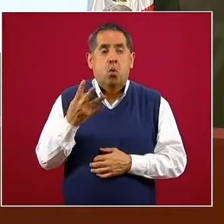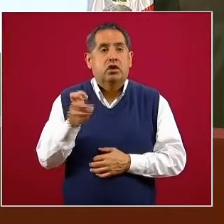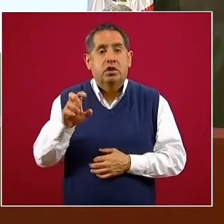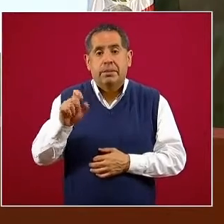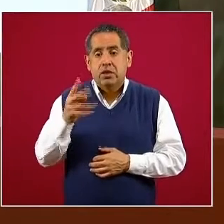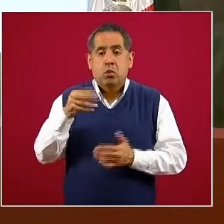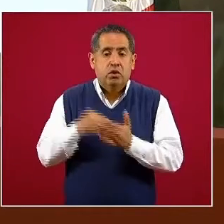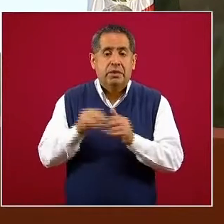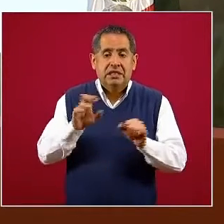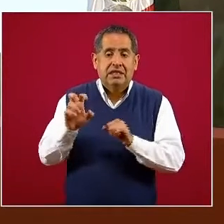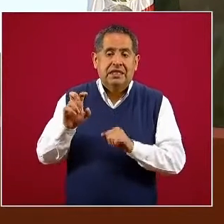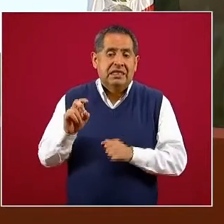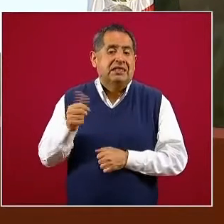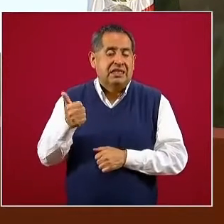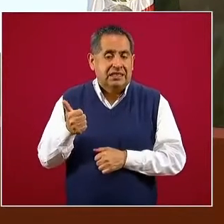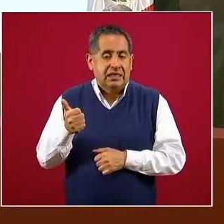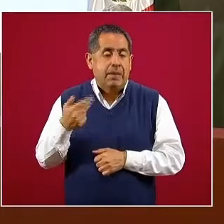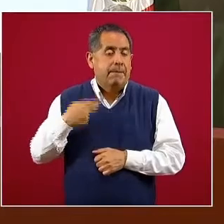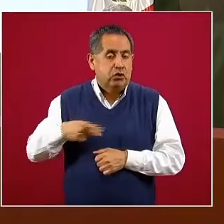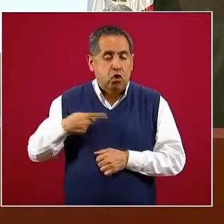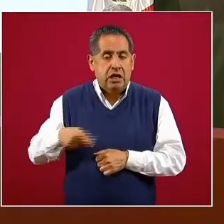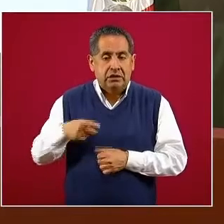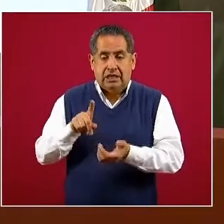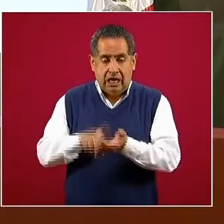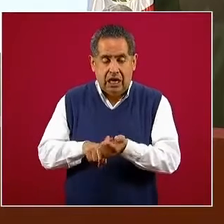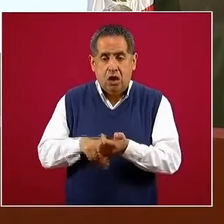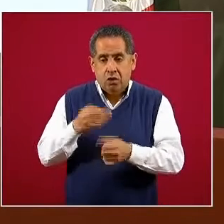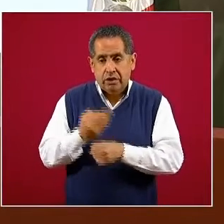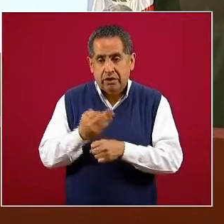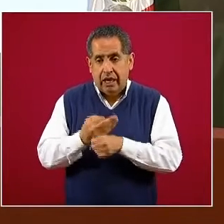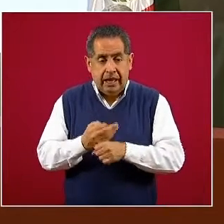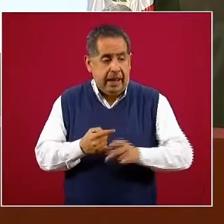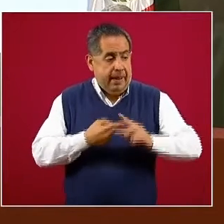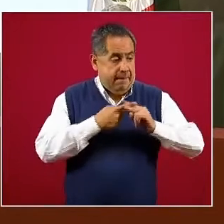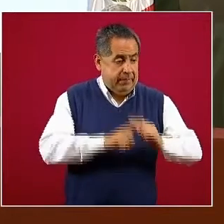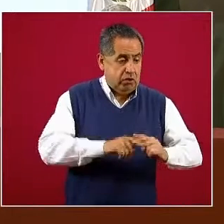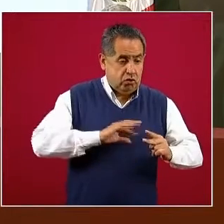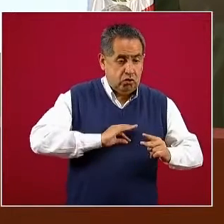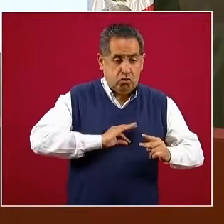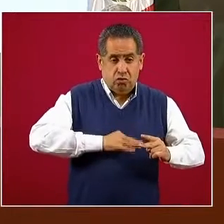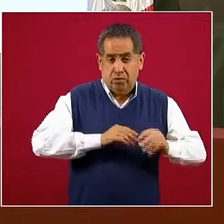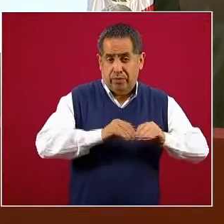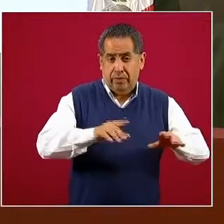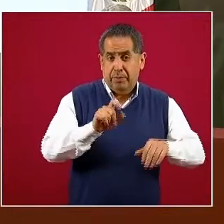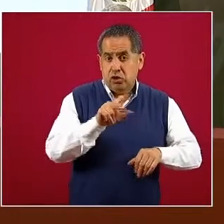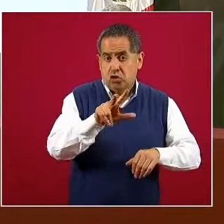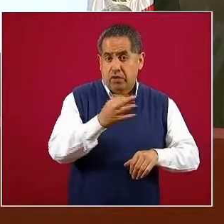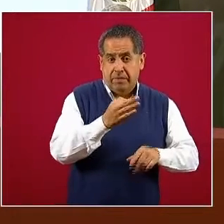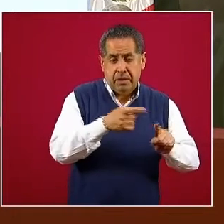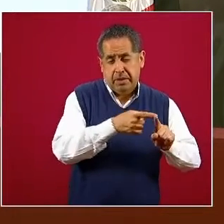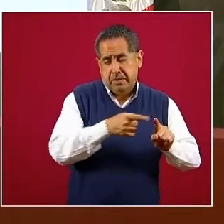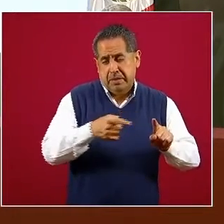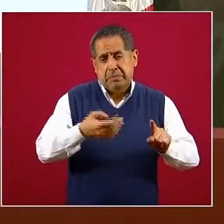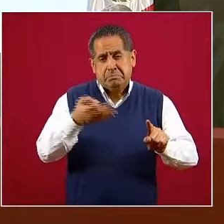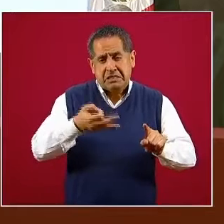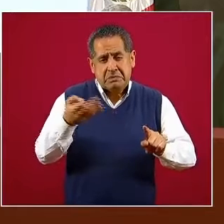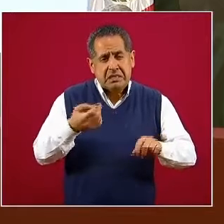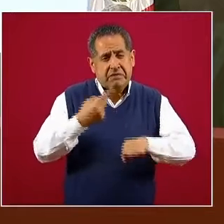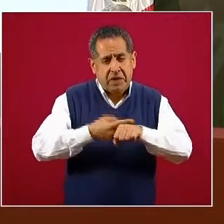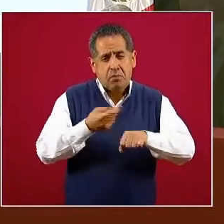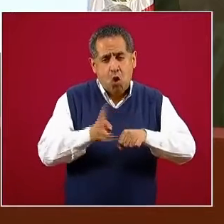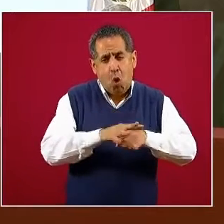5 actividades fundamentales son seguir las recomendaciones locales específicas, insisto, recomendamos a todas